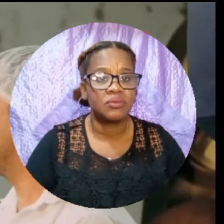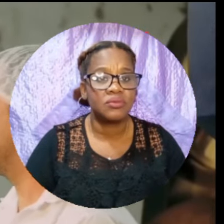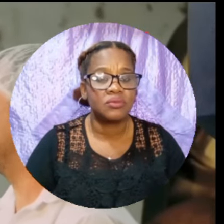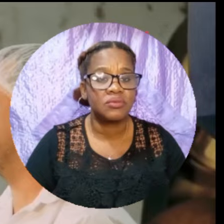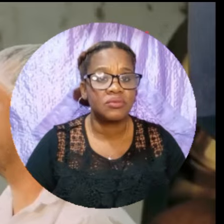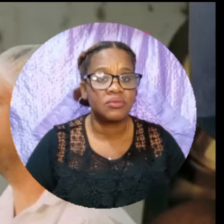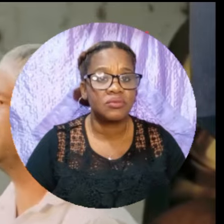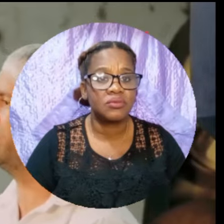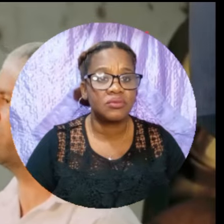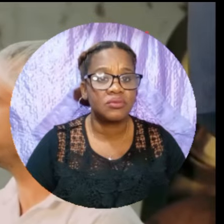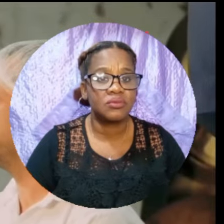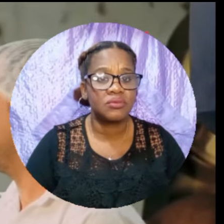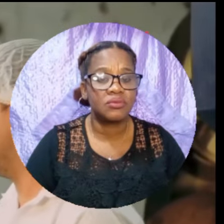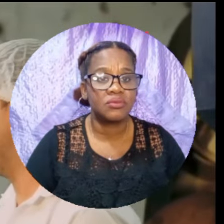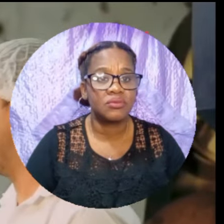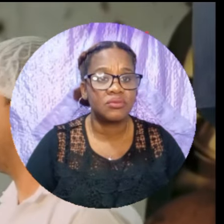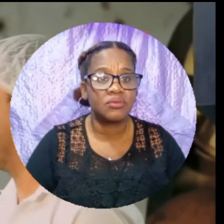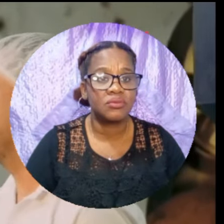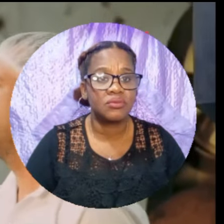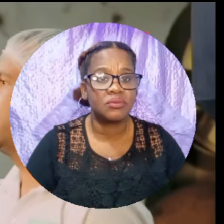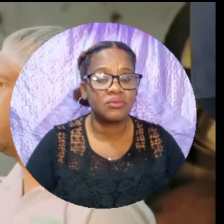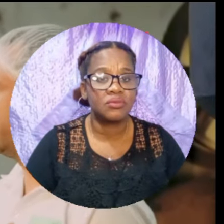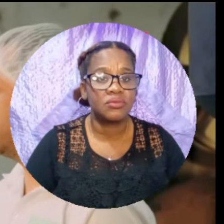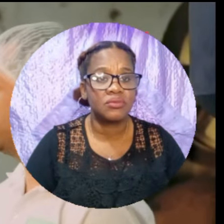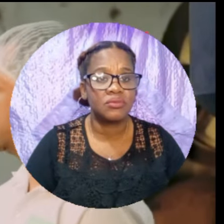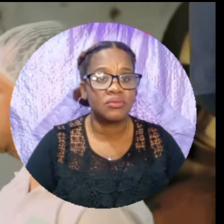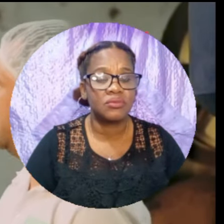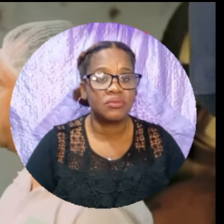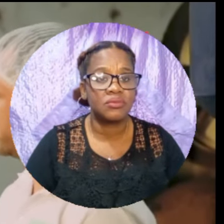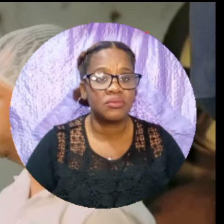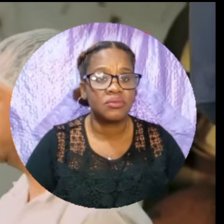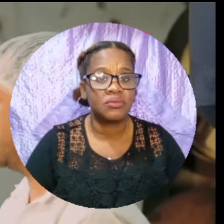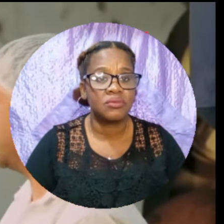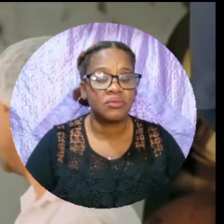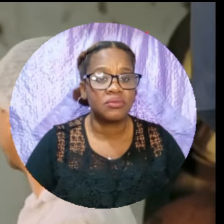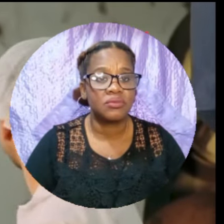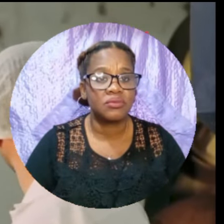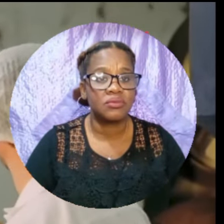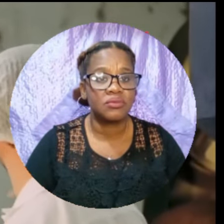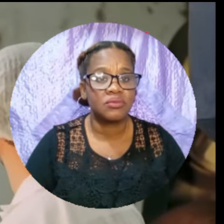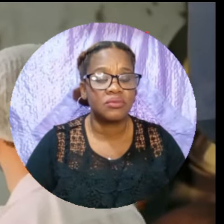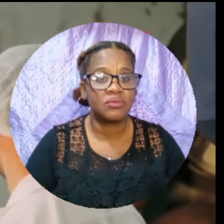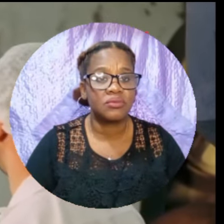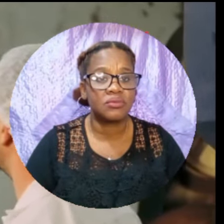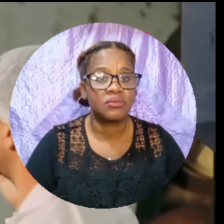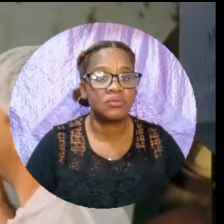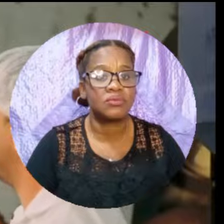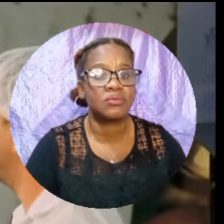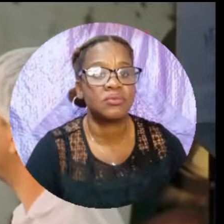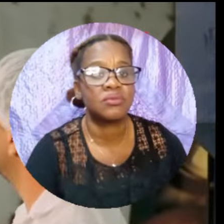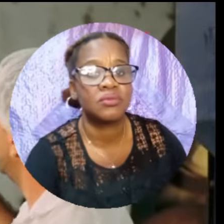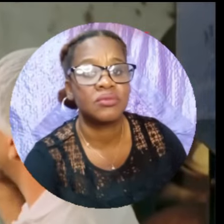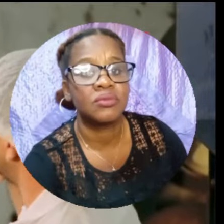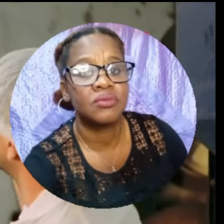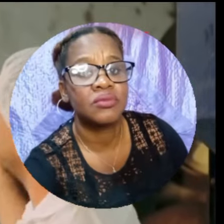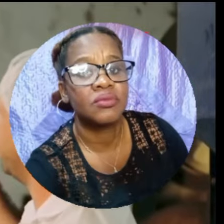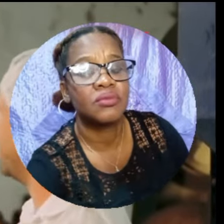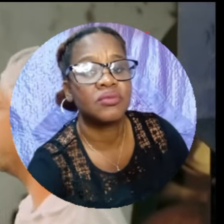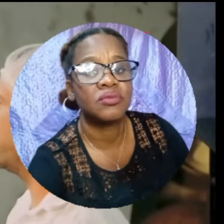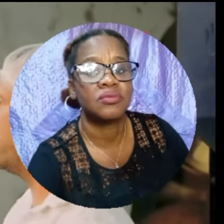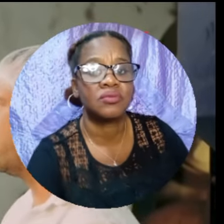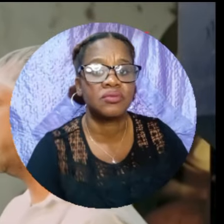decacararlo o necesitemos realmente producir materia prima, comenzamos a hacer el proceso de cacarado que se hace en estos molinos que están aquí, que